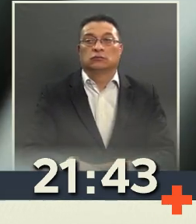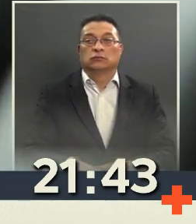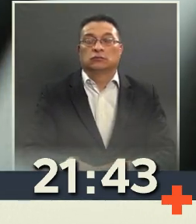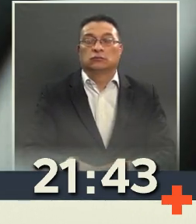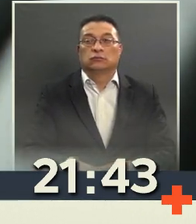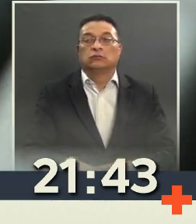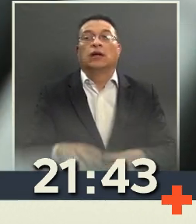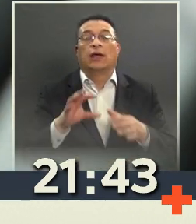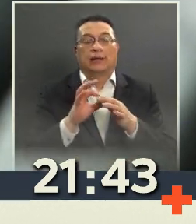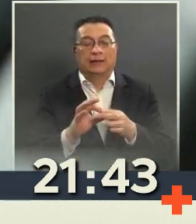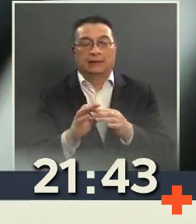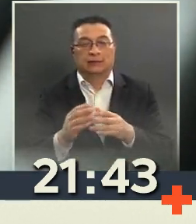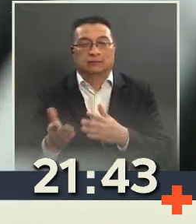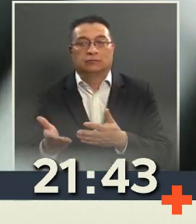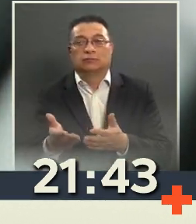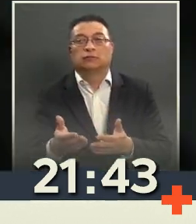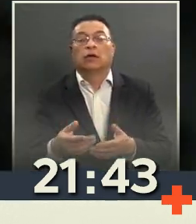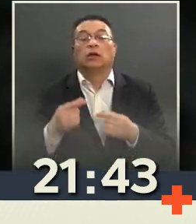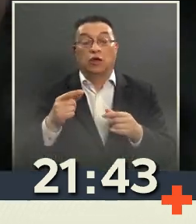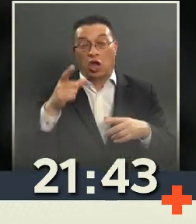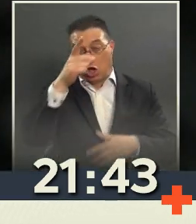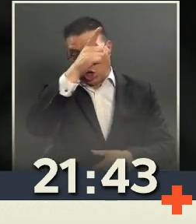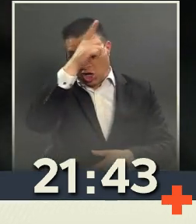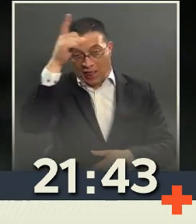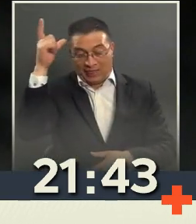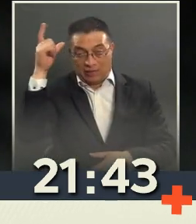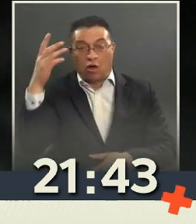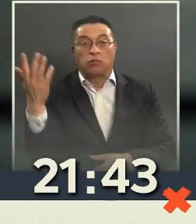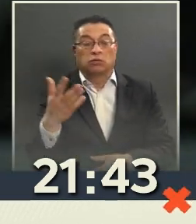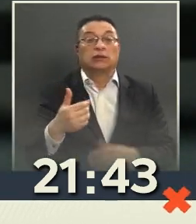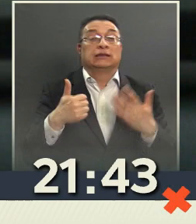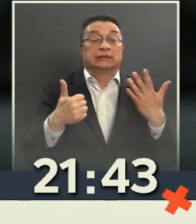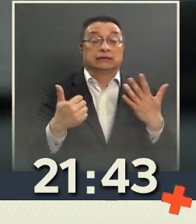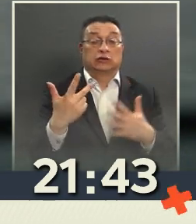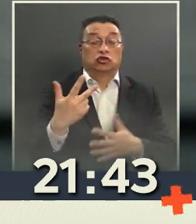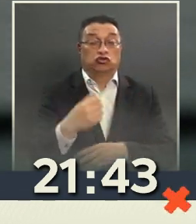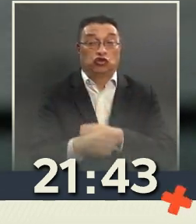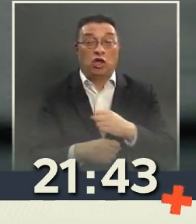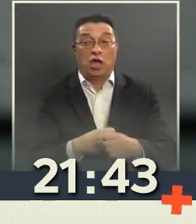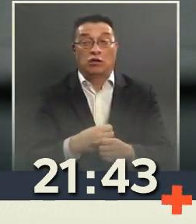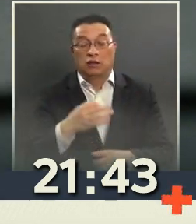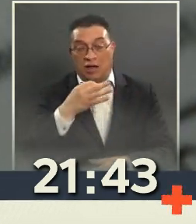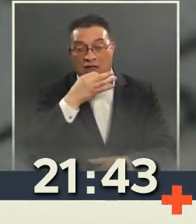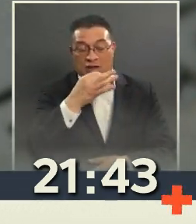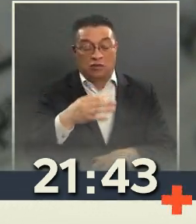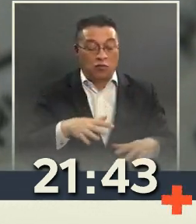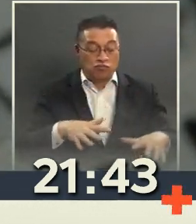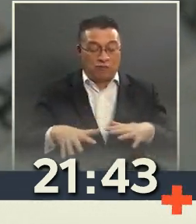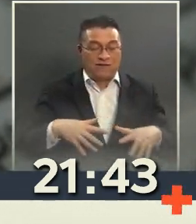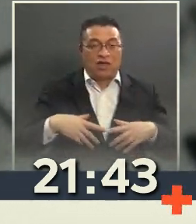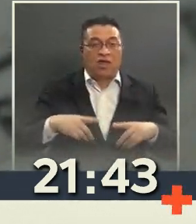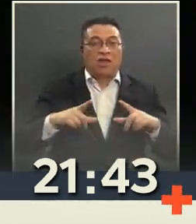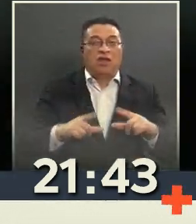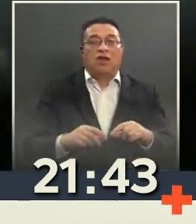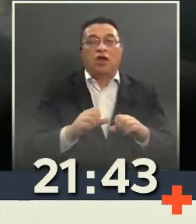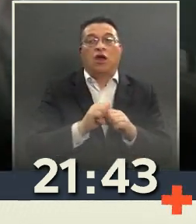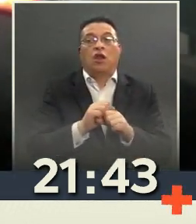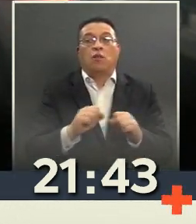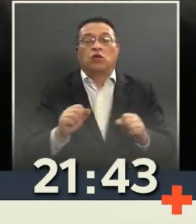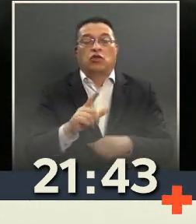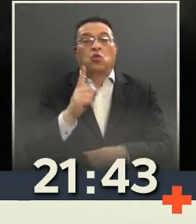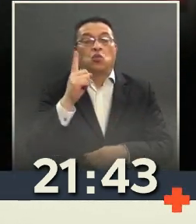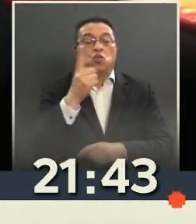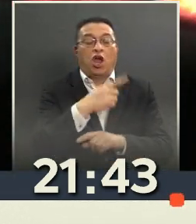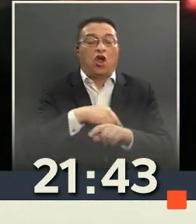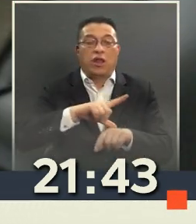Gracias. Lo hace en colectivo porque a sus 68 años dice que su movilidad reducida le impide viajar por hora y media en